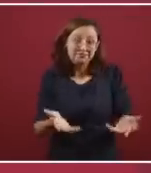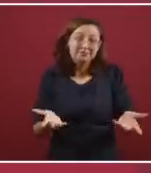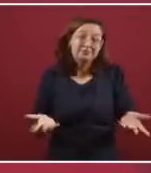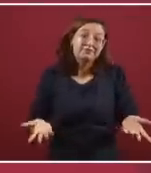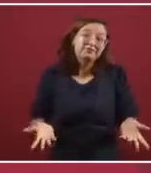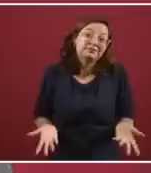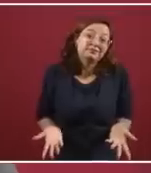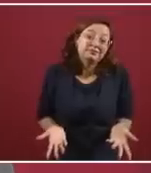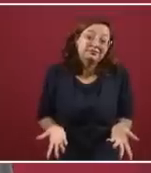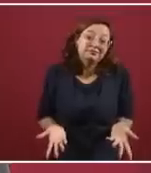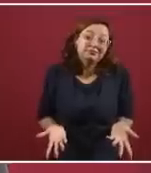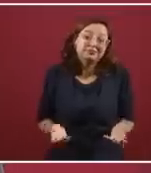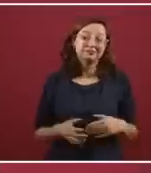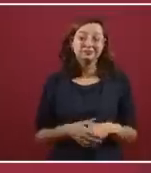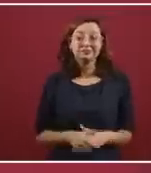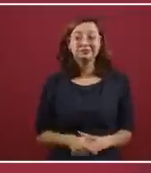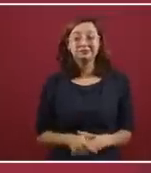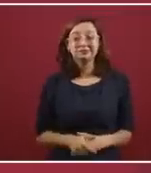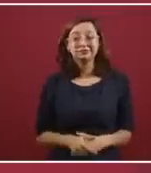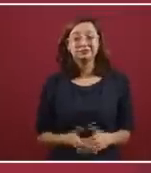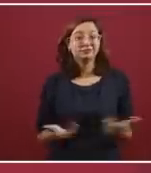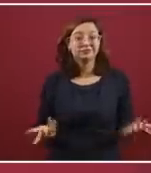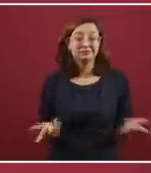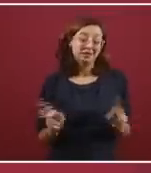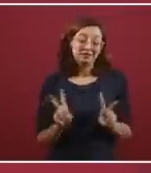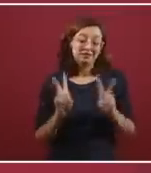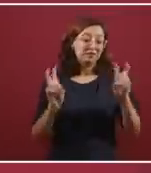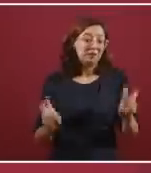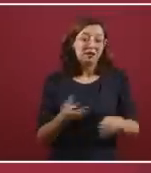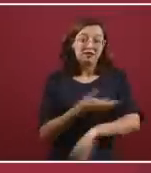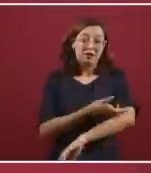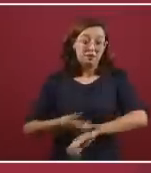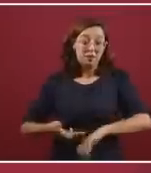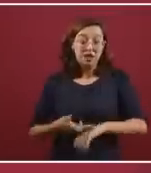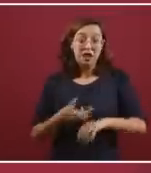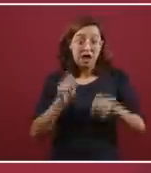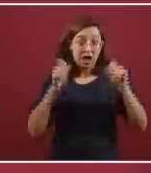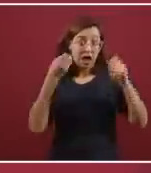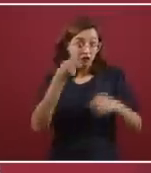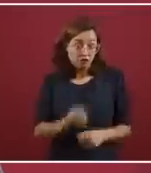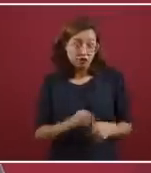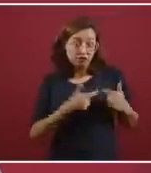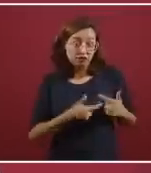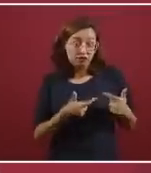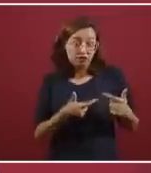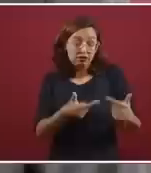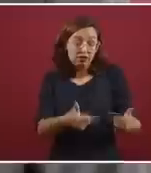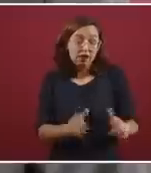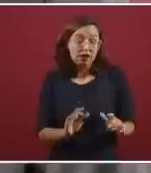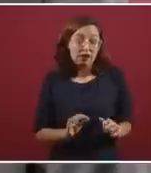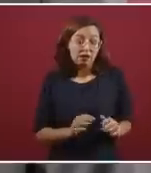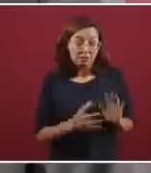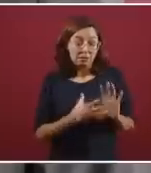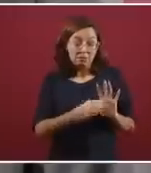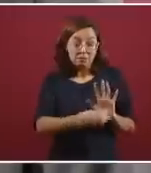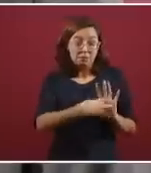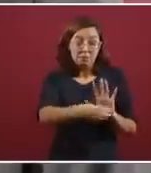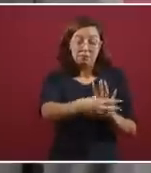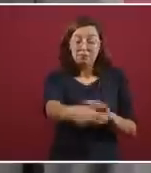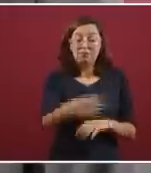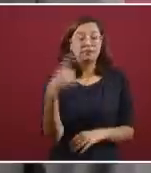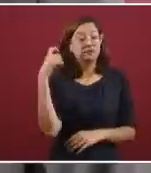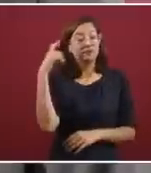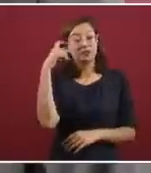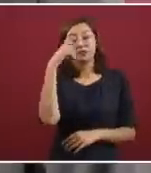no me tan meternos en eso es muy este complicado muy complejo